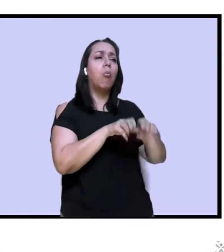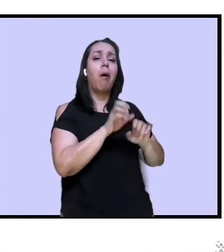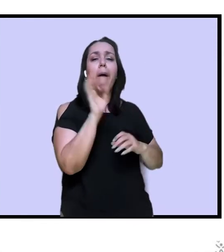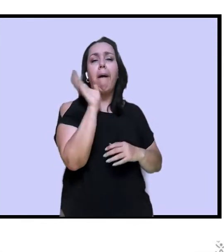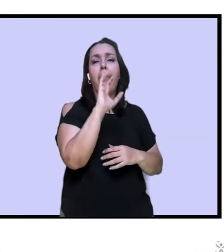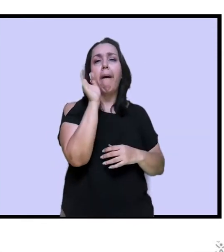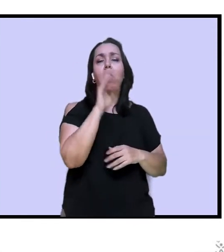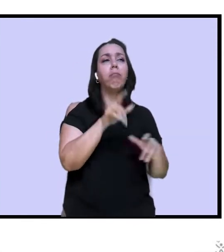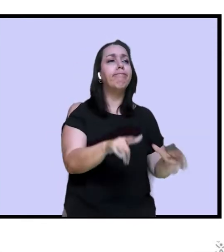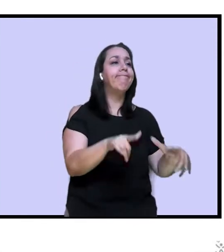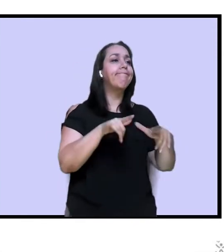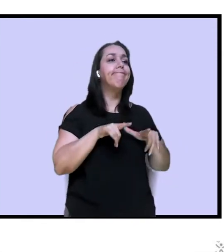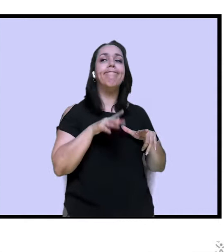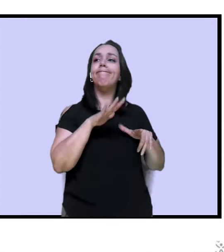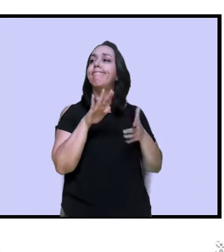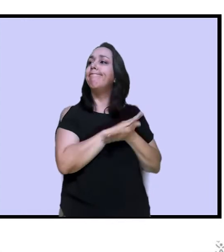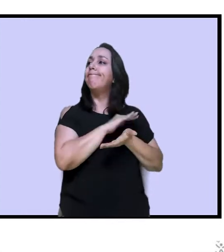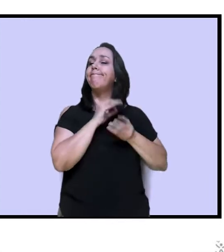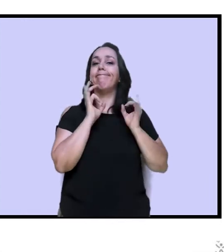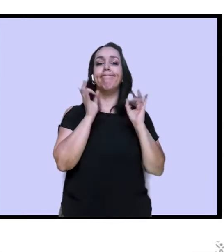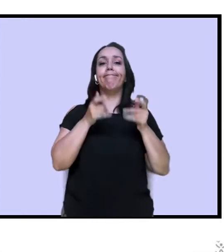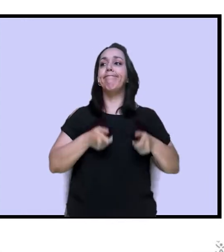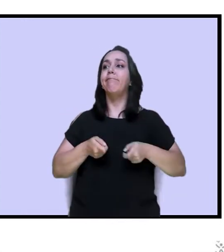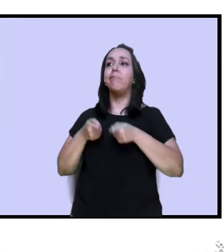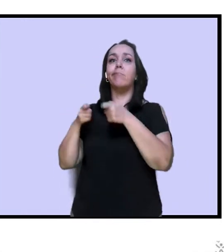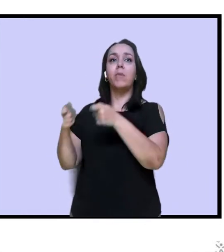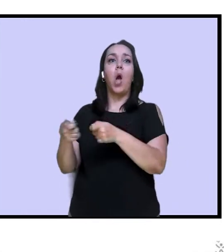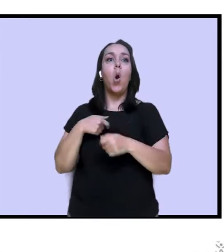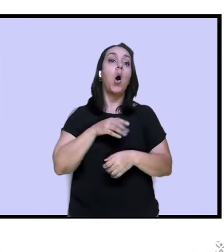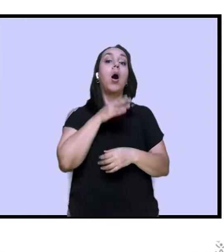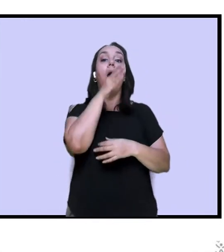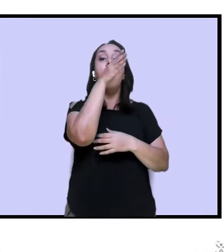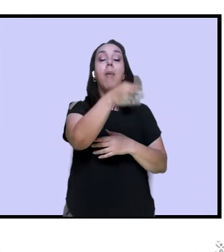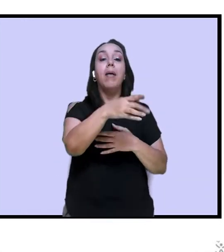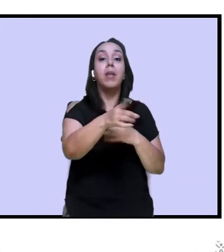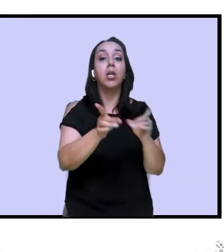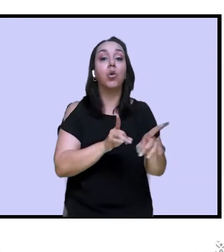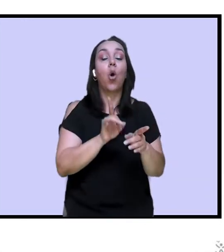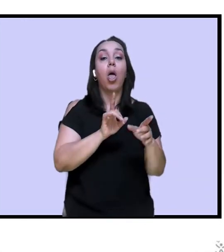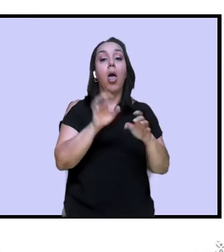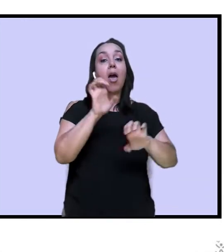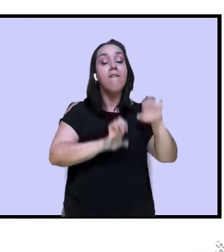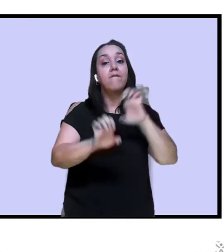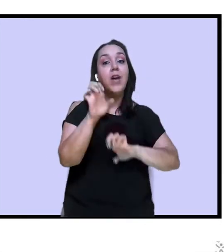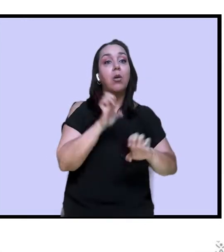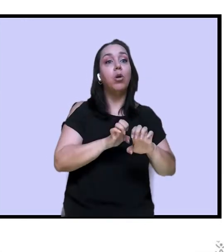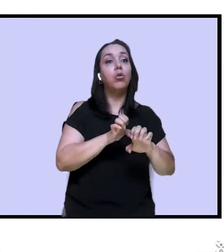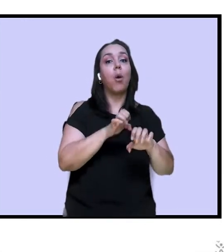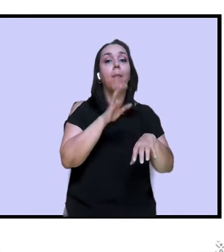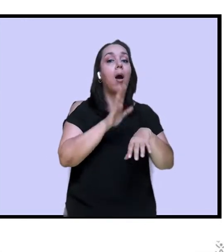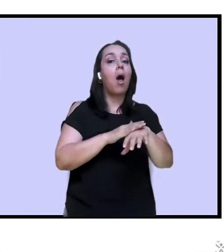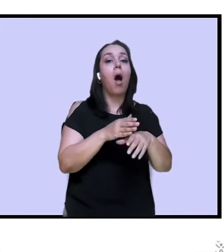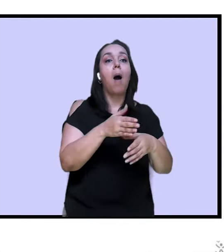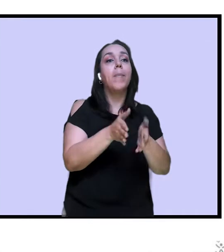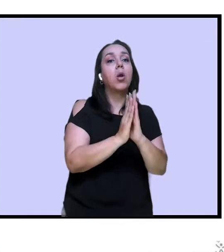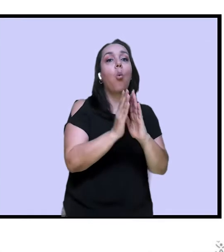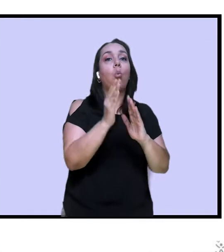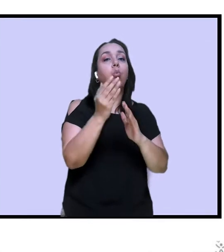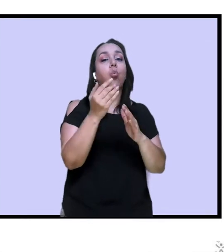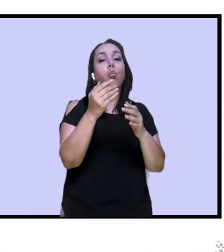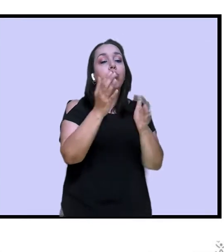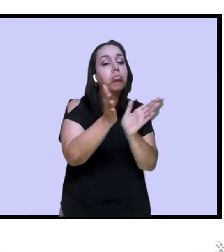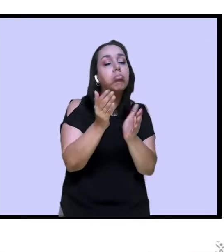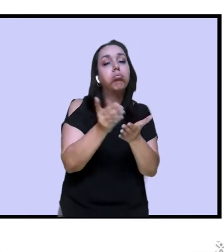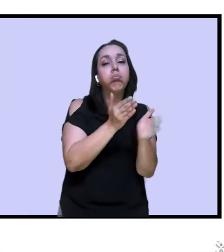se graduó a buscar títulos para llevar todo en orden, o iría a la Dirección de Gestión y Evaluación de la Calidad para pedir algún